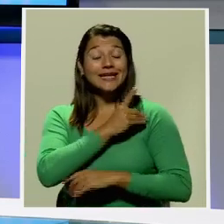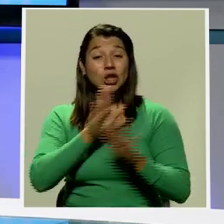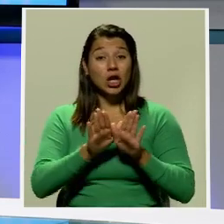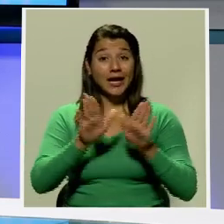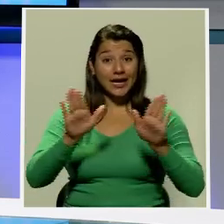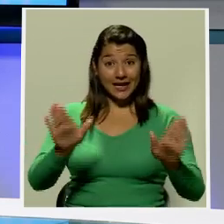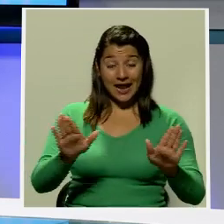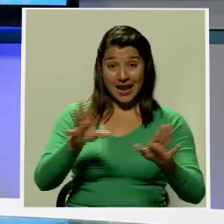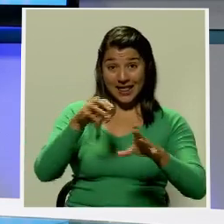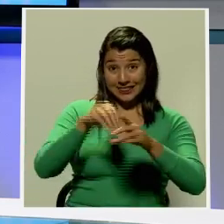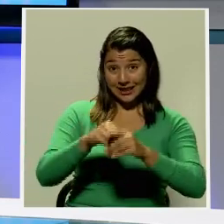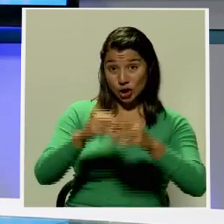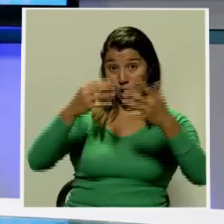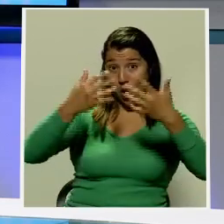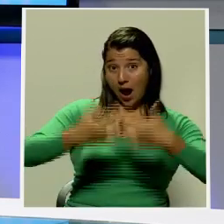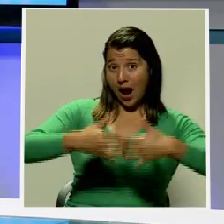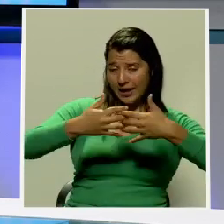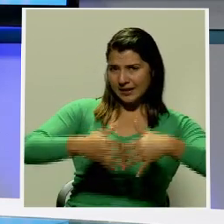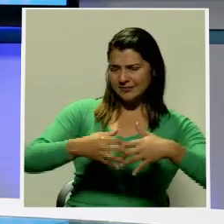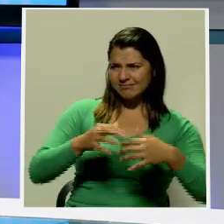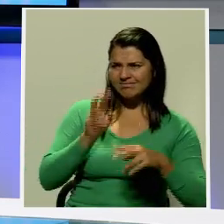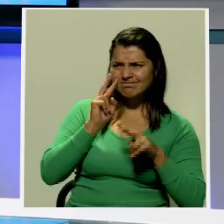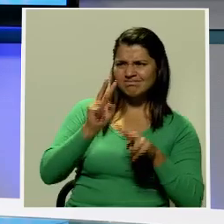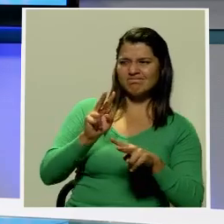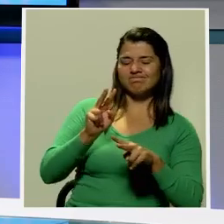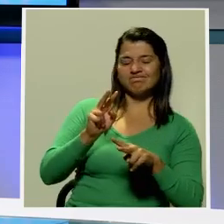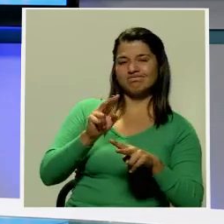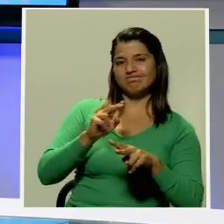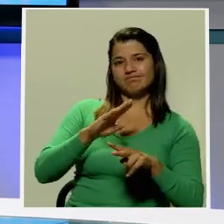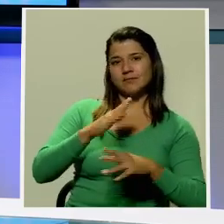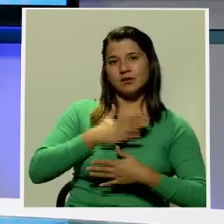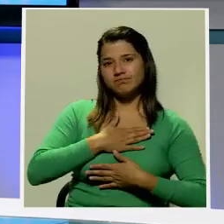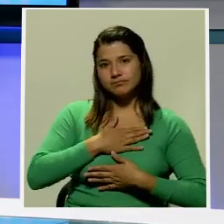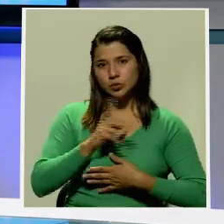agencia, quien se mostró muy decepcionado.